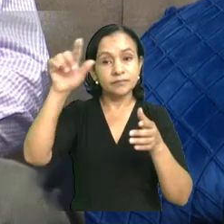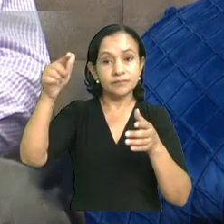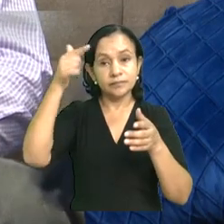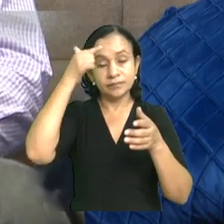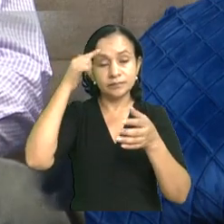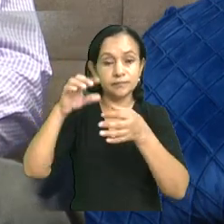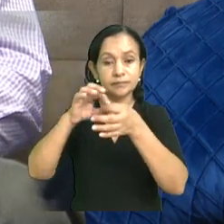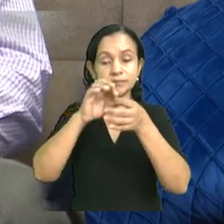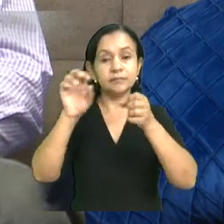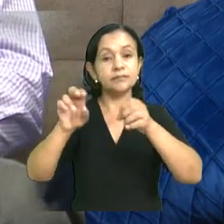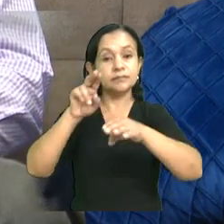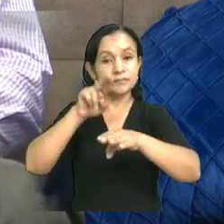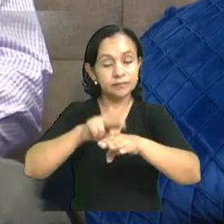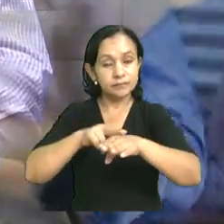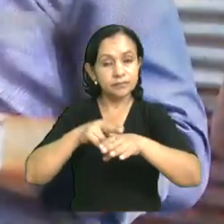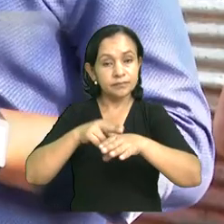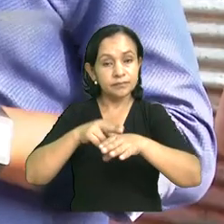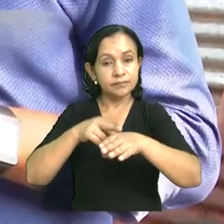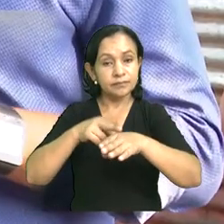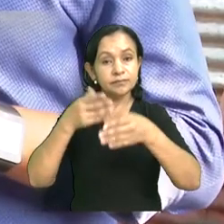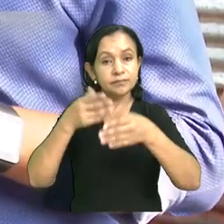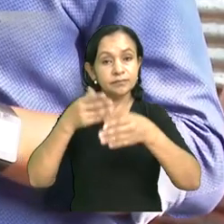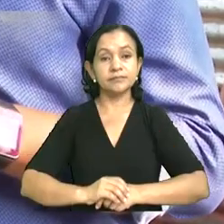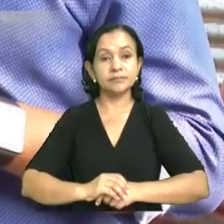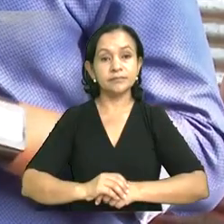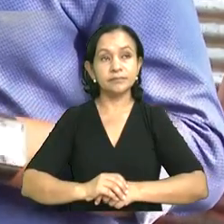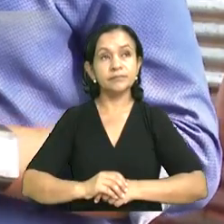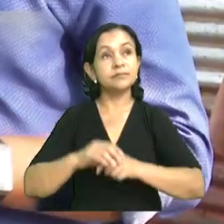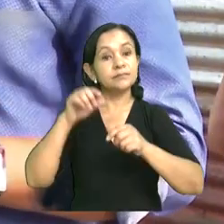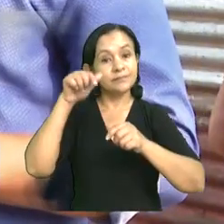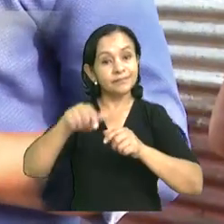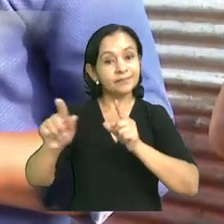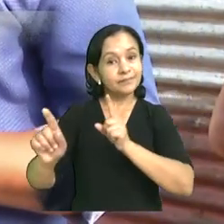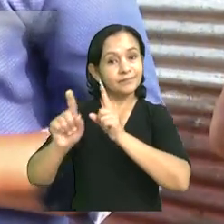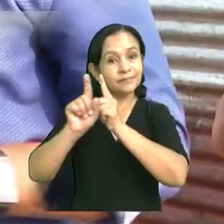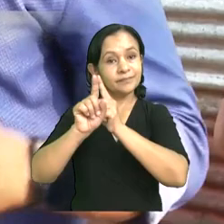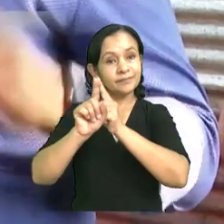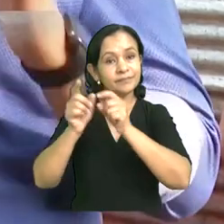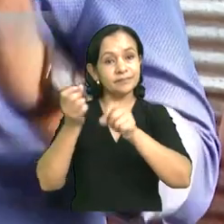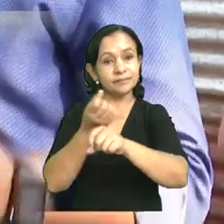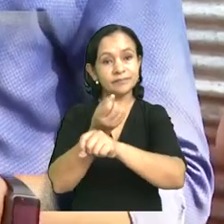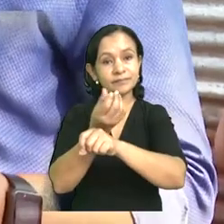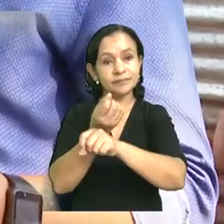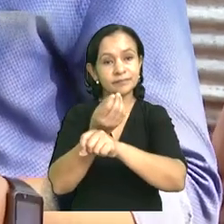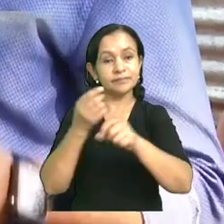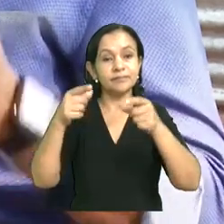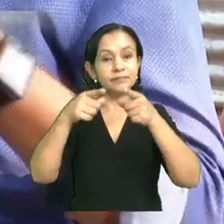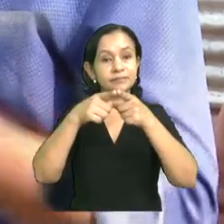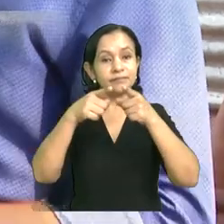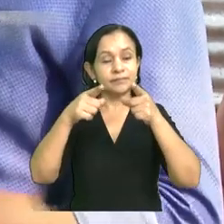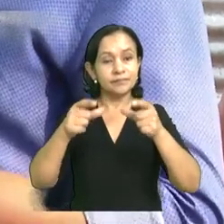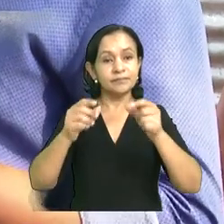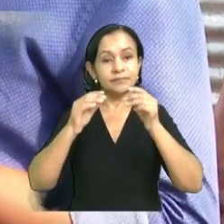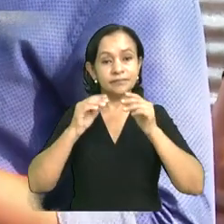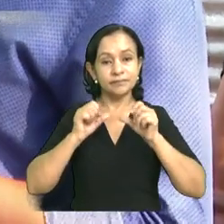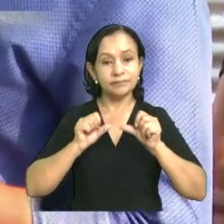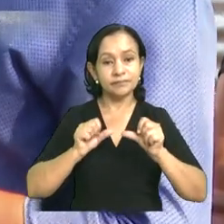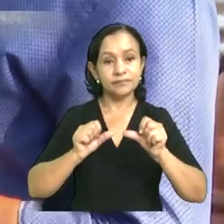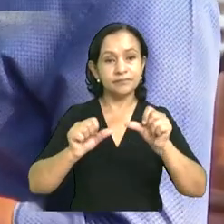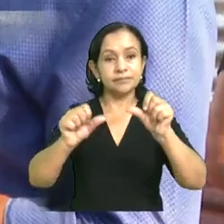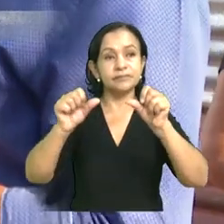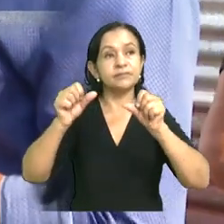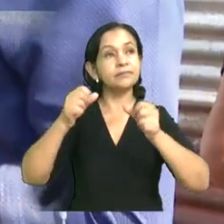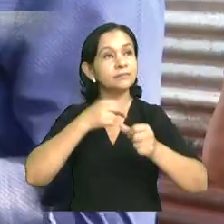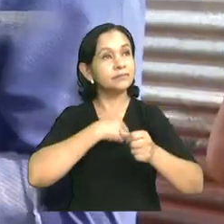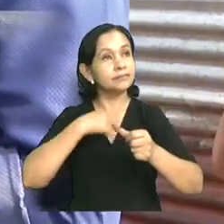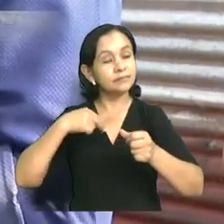Reconciliación y Unidad Nacional. Adelante. Nos encontramos precisamente donde la Alcaldía del Poder Ciudadano de Managua continúa restituyendo el